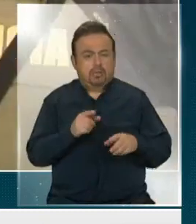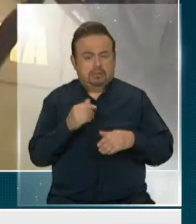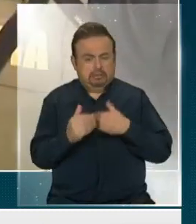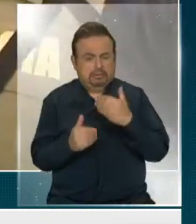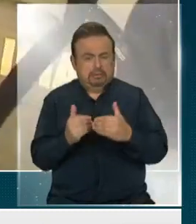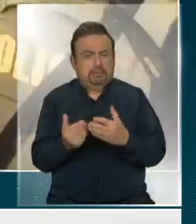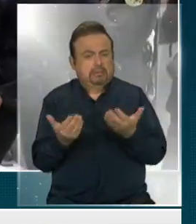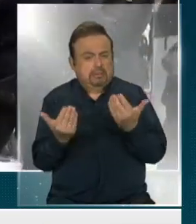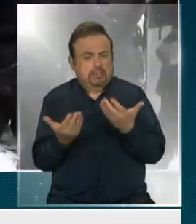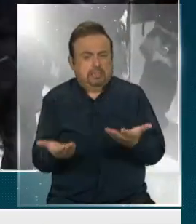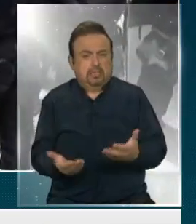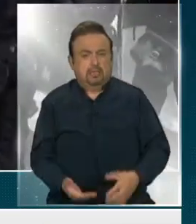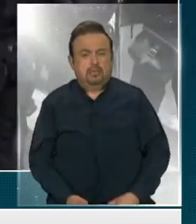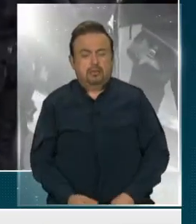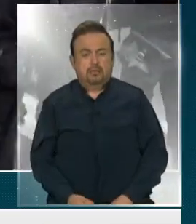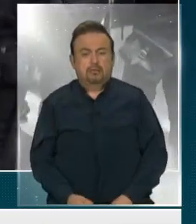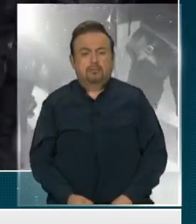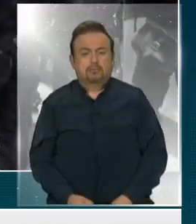adelante.